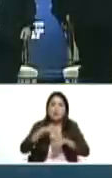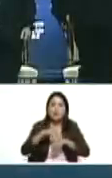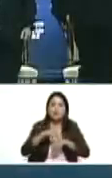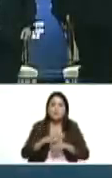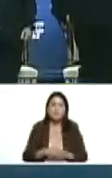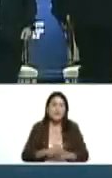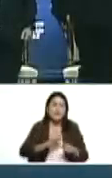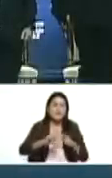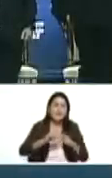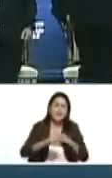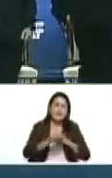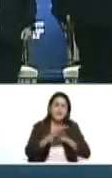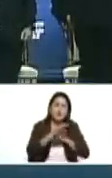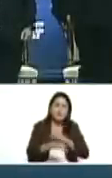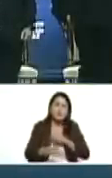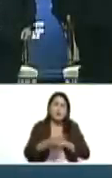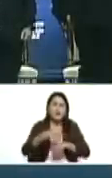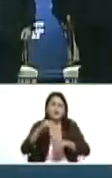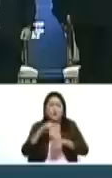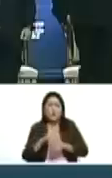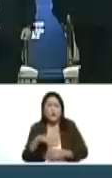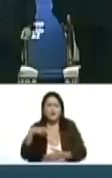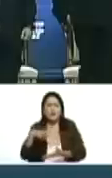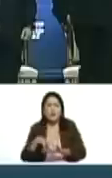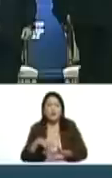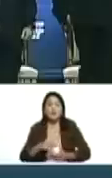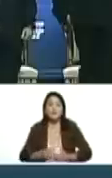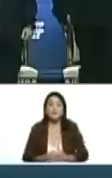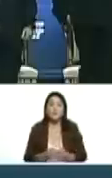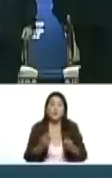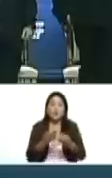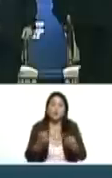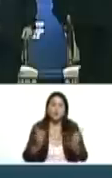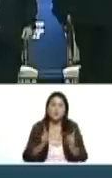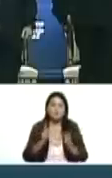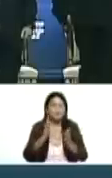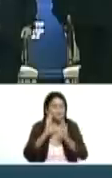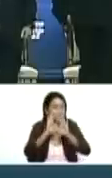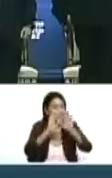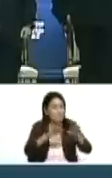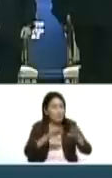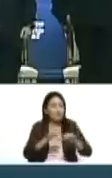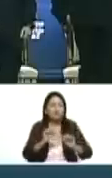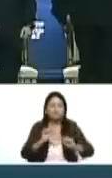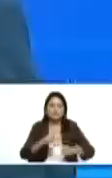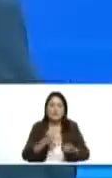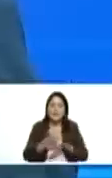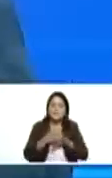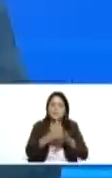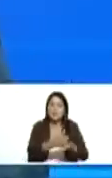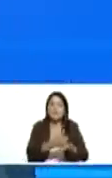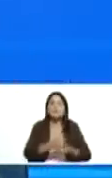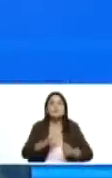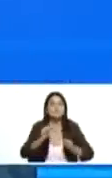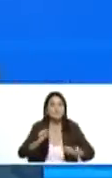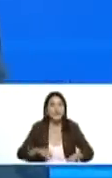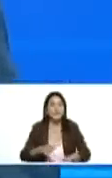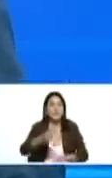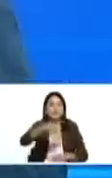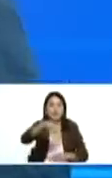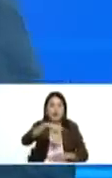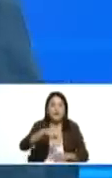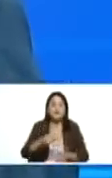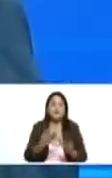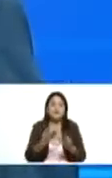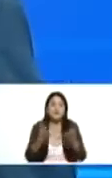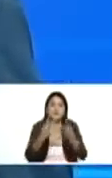de policía del país. A todos y todas, mi respaldo, mi apoyo, para que su carrera policial, una